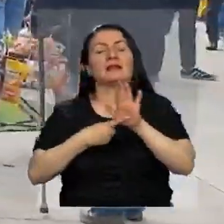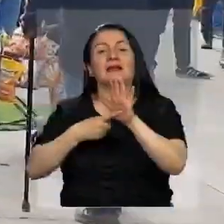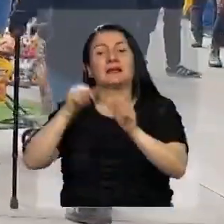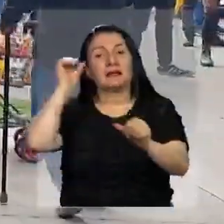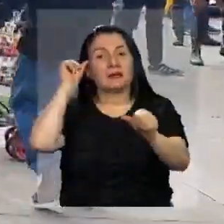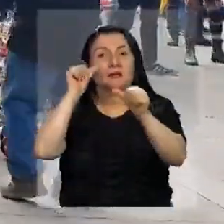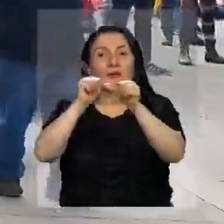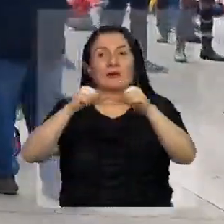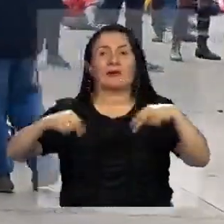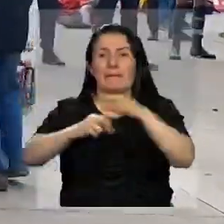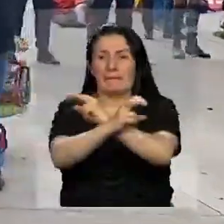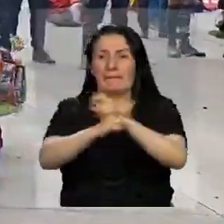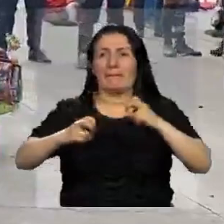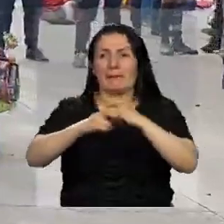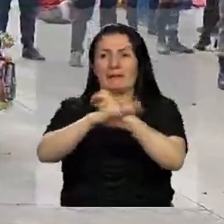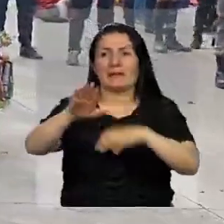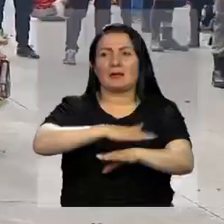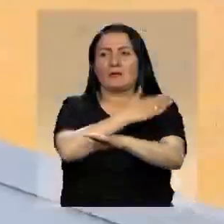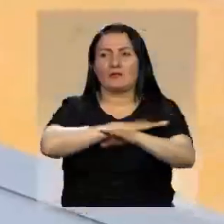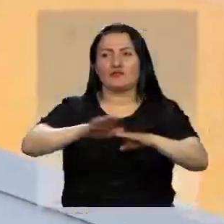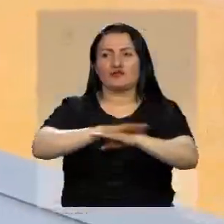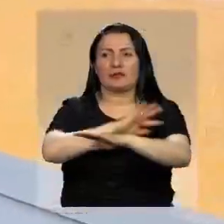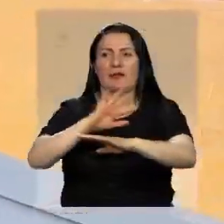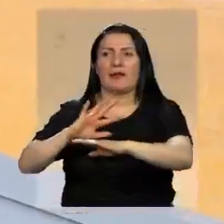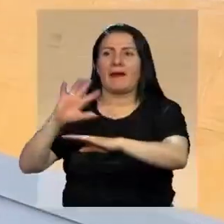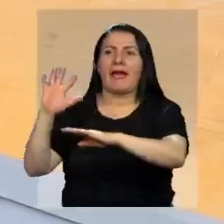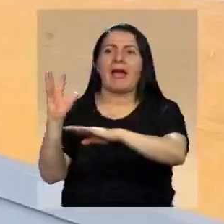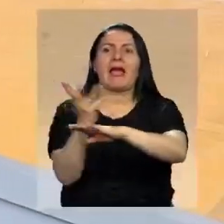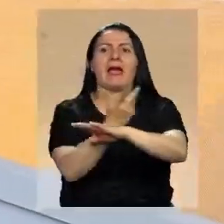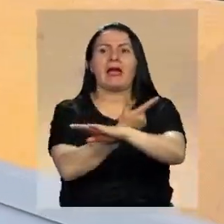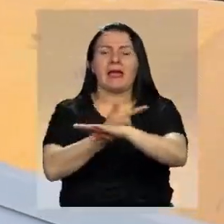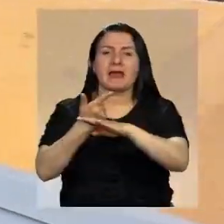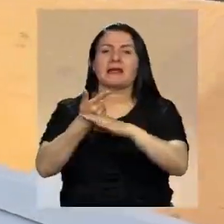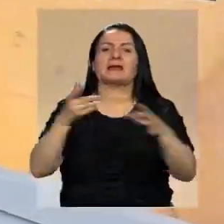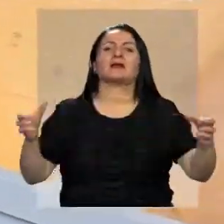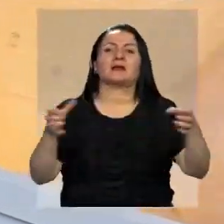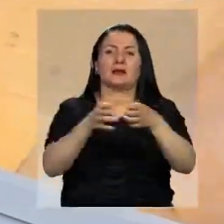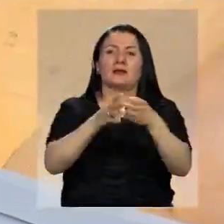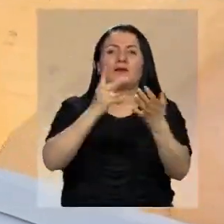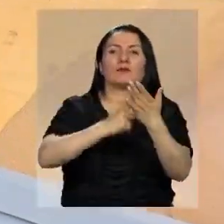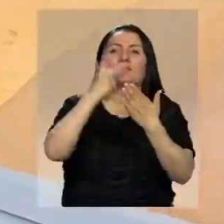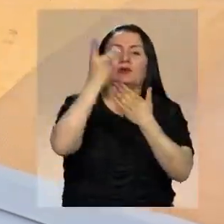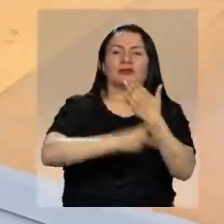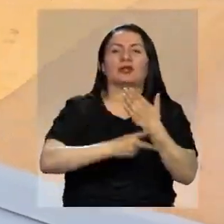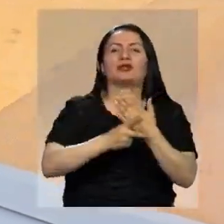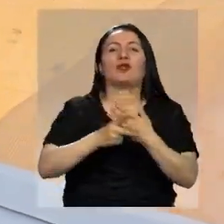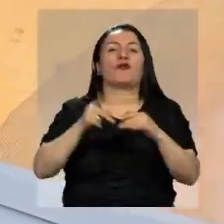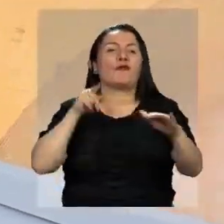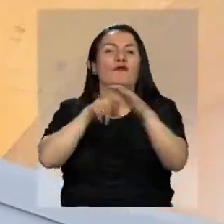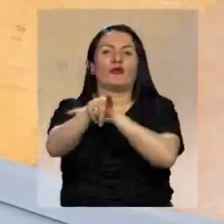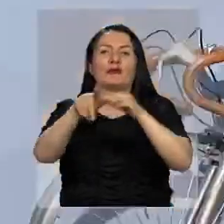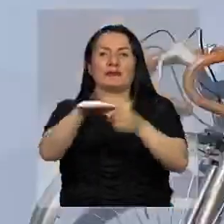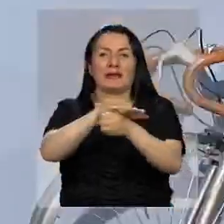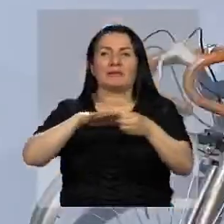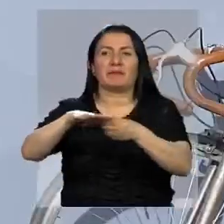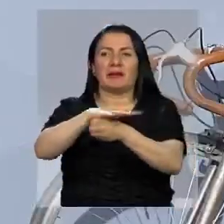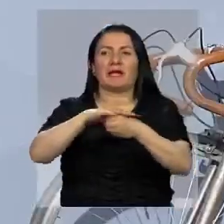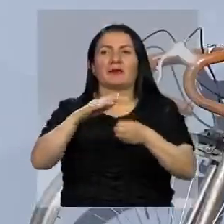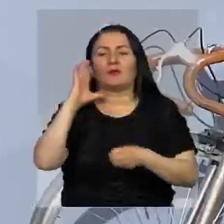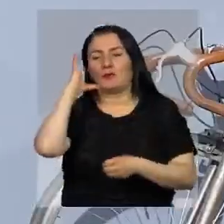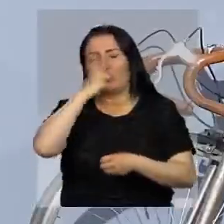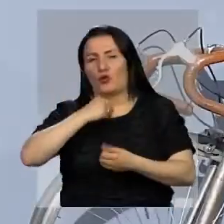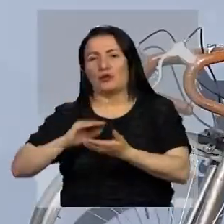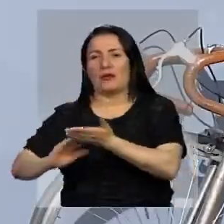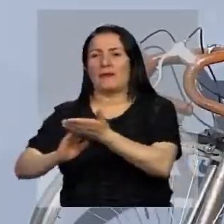memorable parque a través de la música y el arte en conjunto con el proyecto Fúgate al Barrio. Aquí hemos hecho intervenciones de embellecimiento,